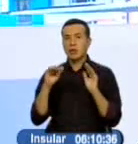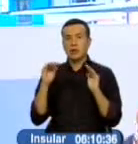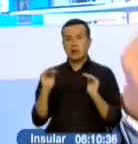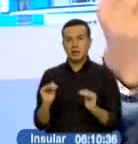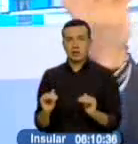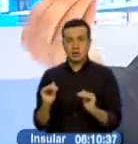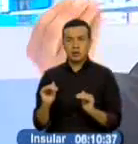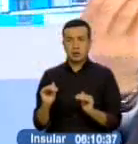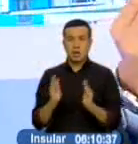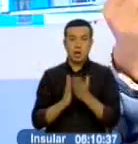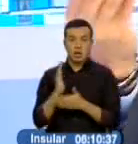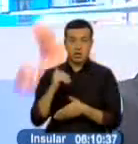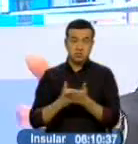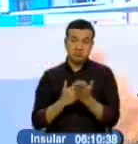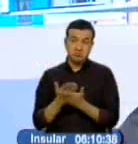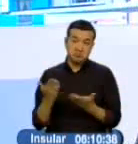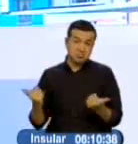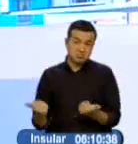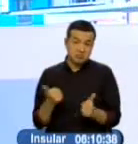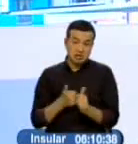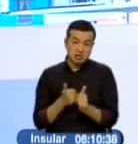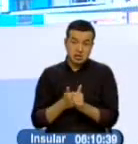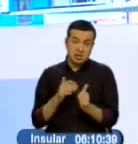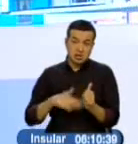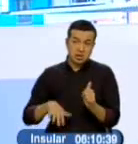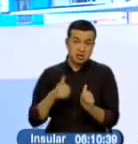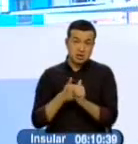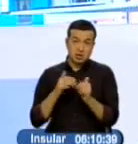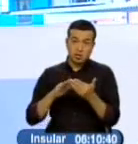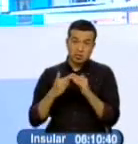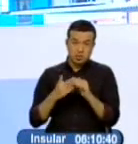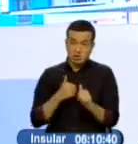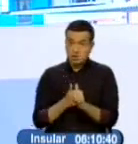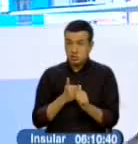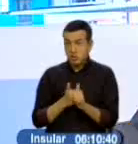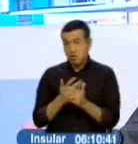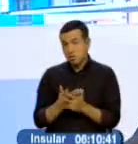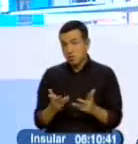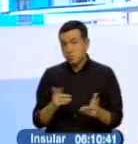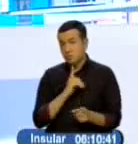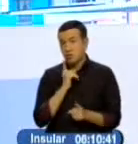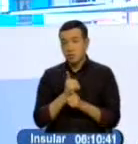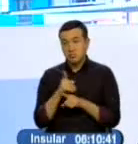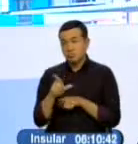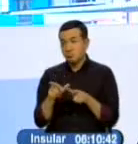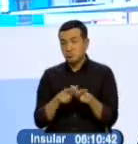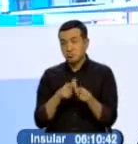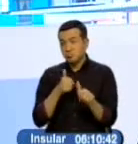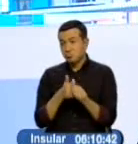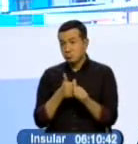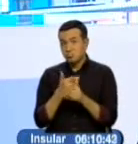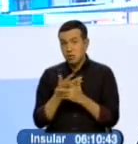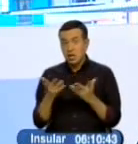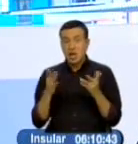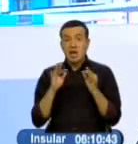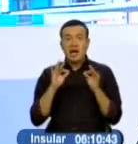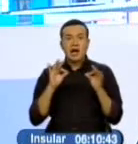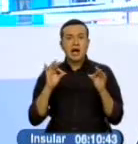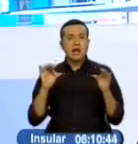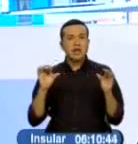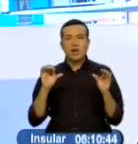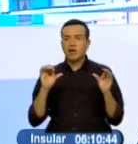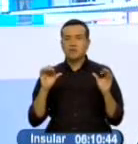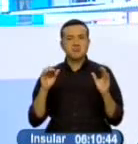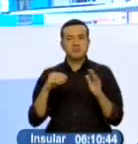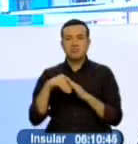si bien el acceso puede ser inmediato porque queda en la comunidad, en la misma comunidad, la calidad se había